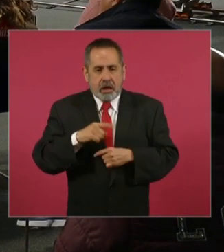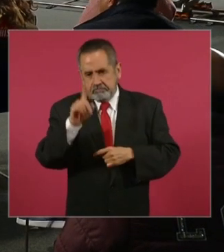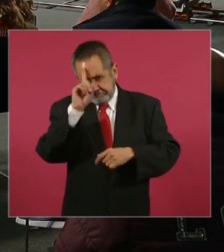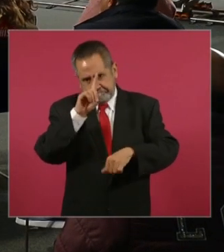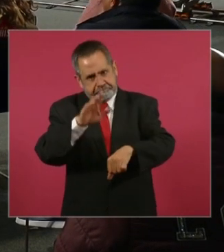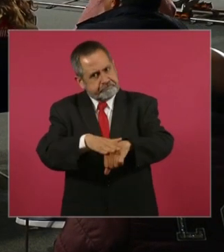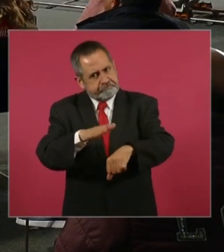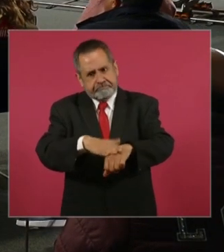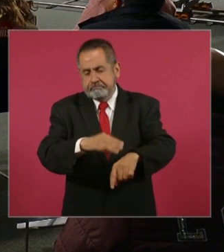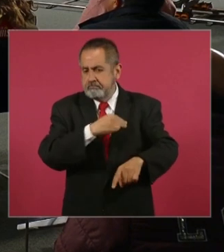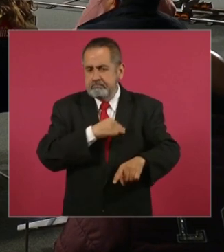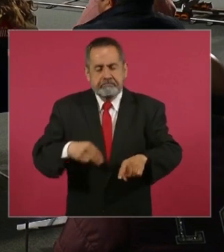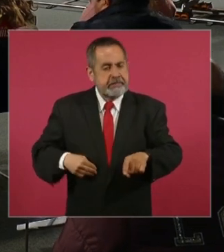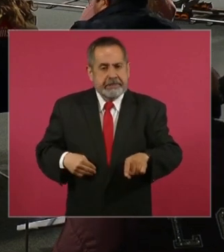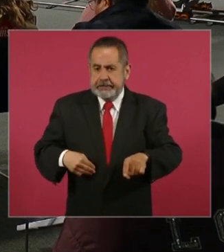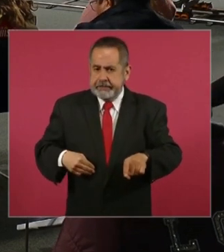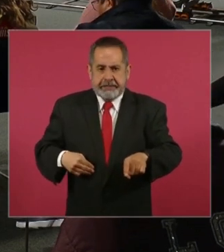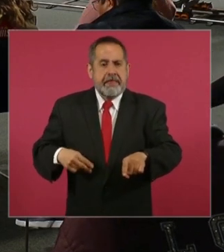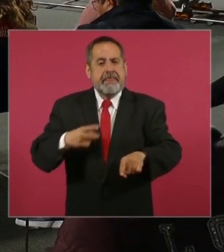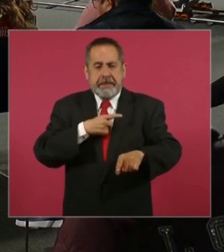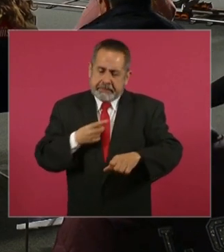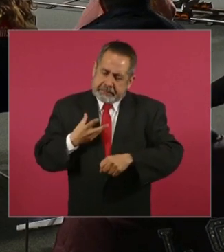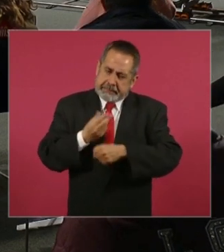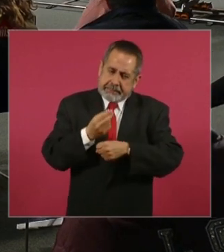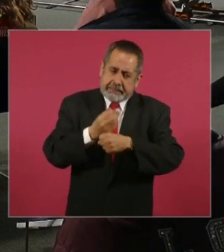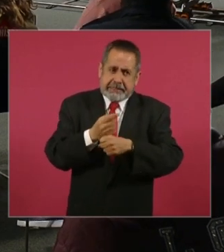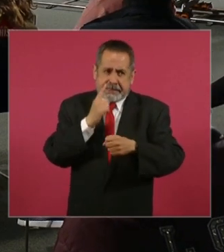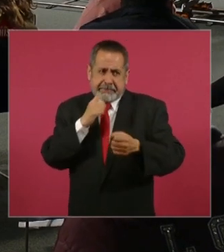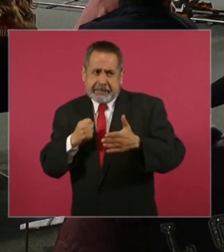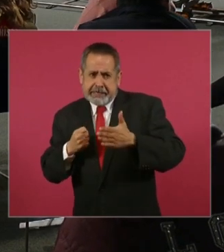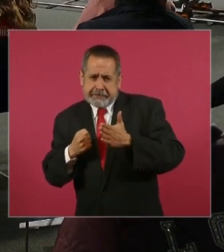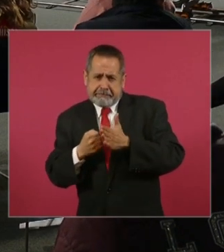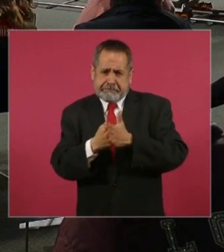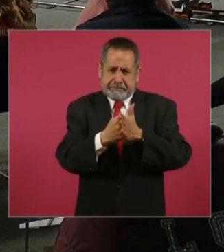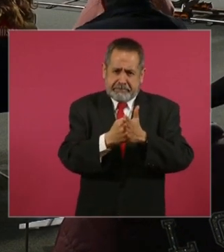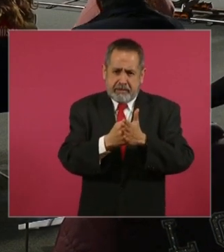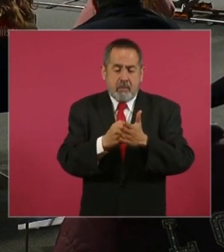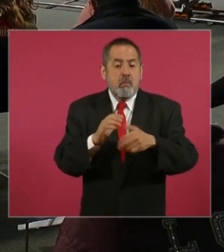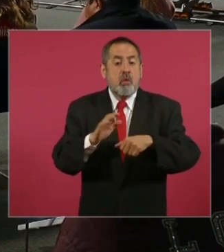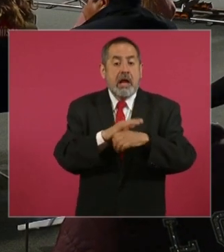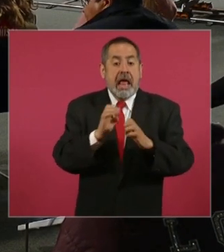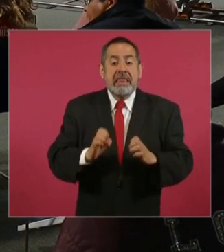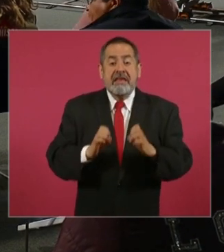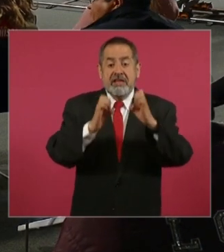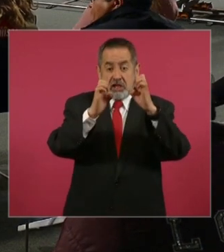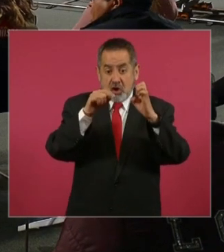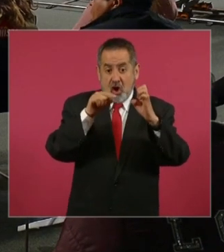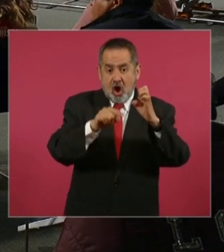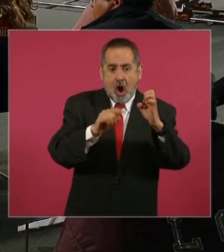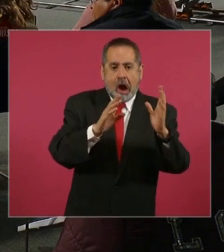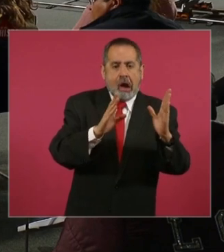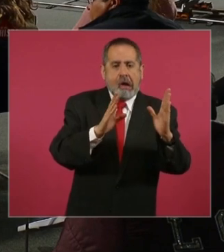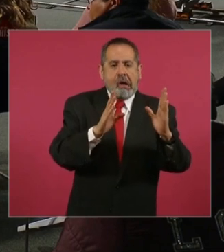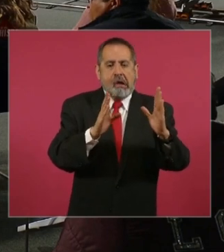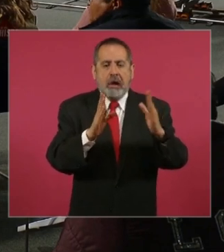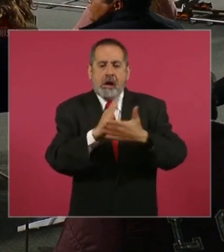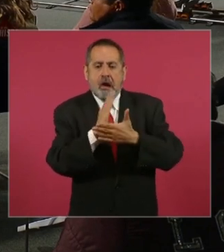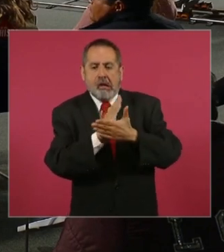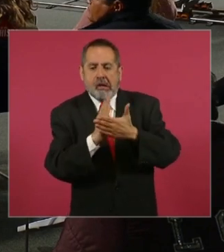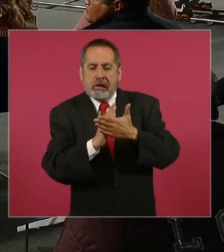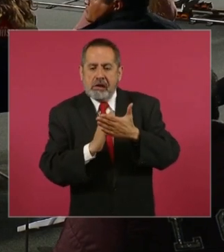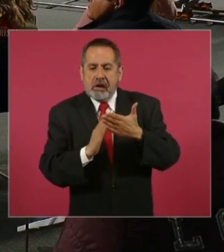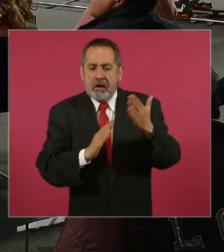al municipio que hiciera algunos trabajos de contención porque este edificio Paramount empezó a tener